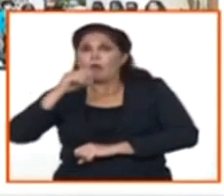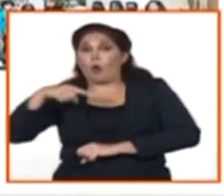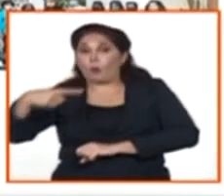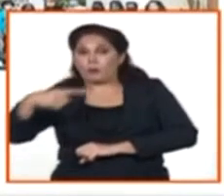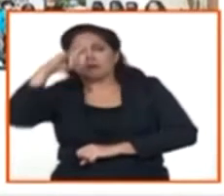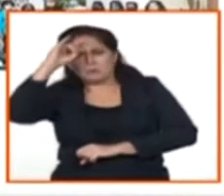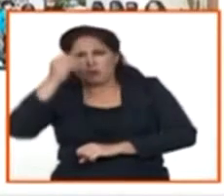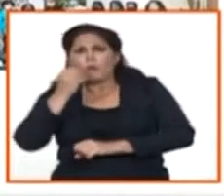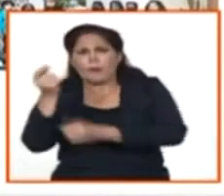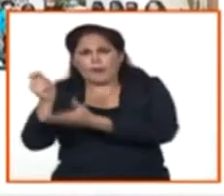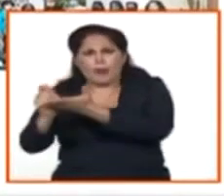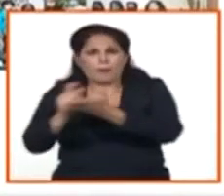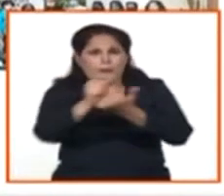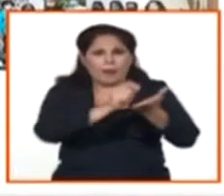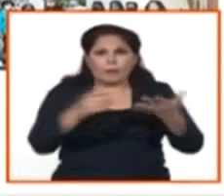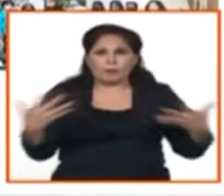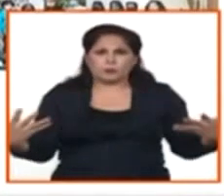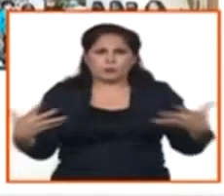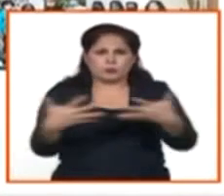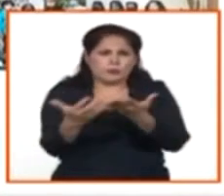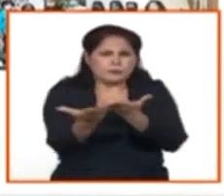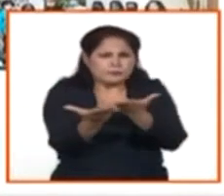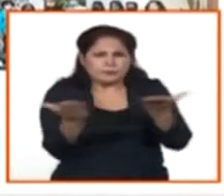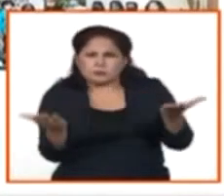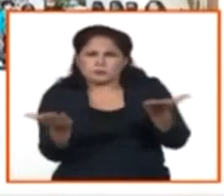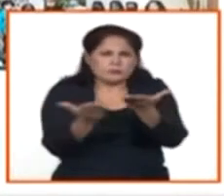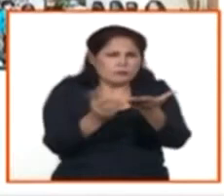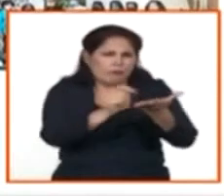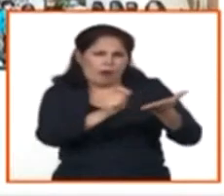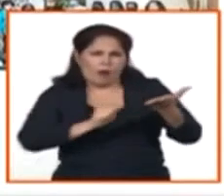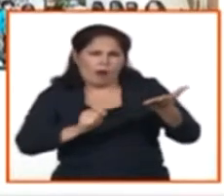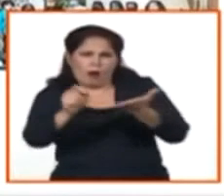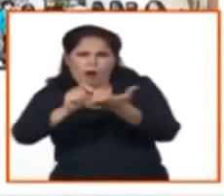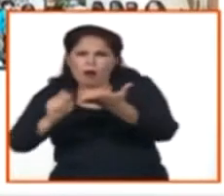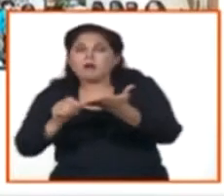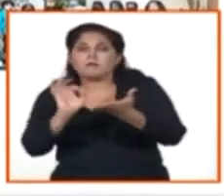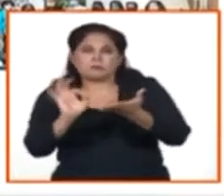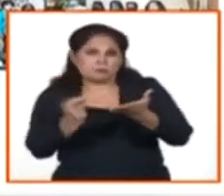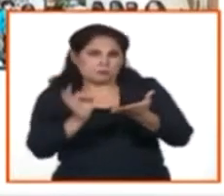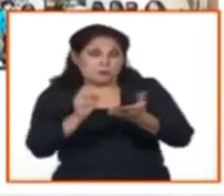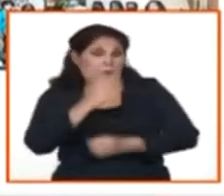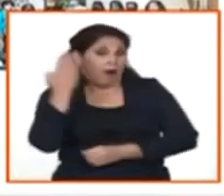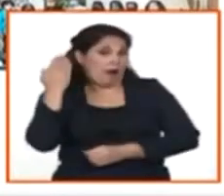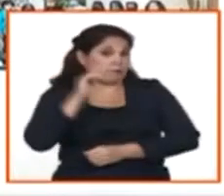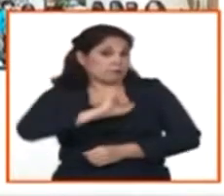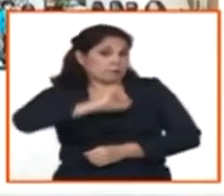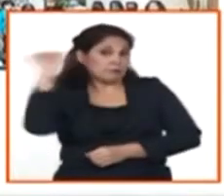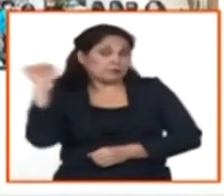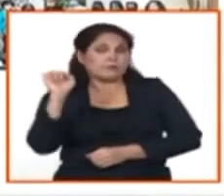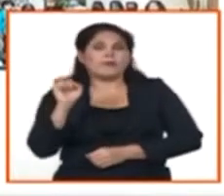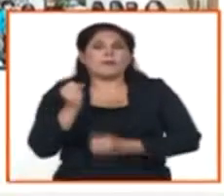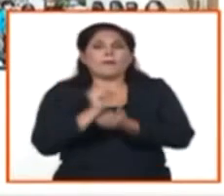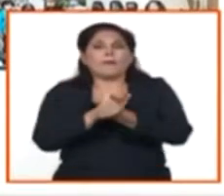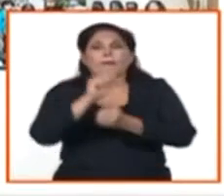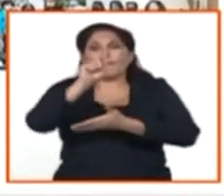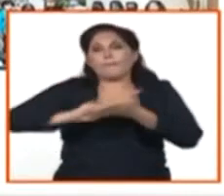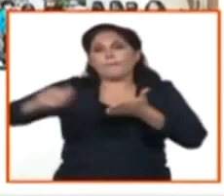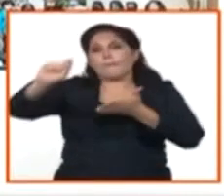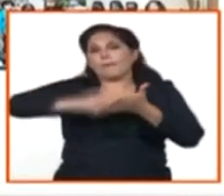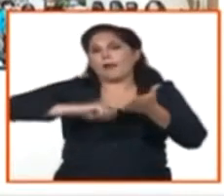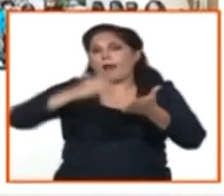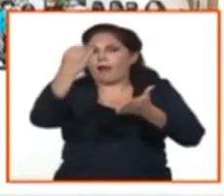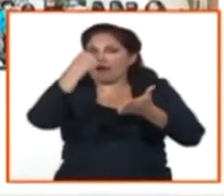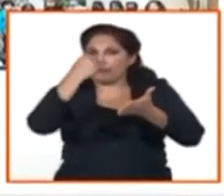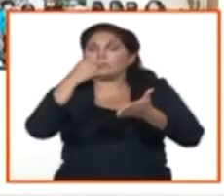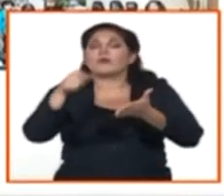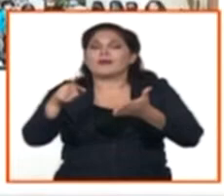Mayra, fue basado en el trabajo que anteriormente se había logrado con el Plan de Soberanía Alimentaria. En